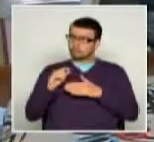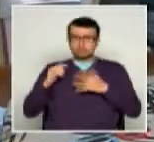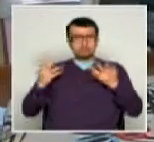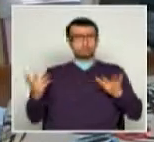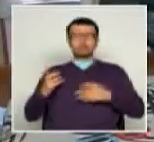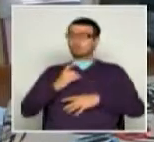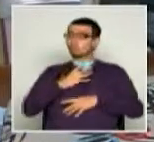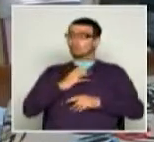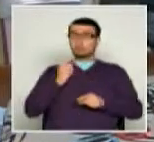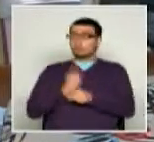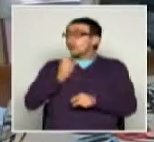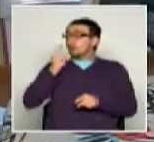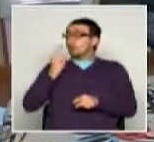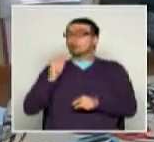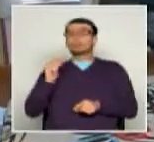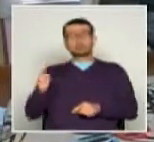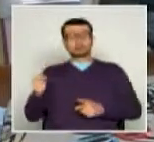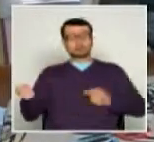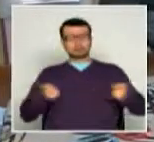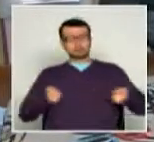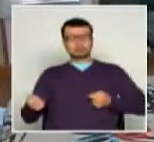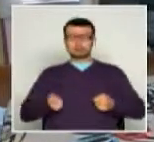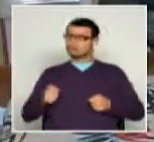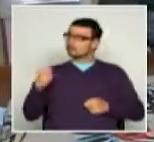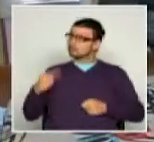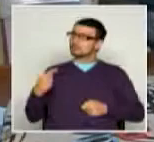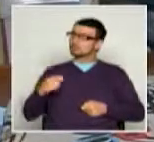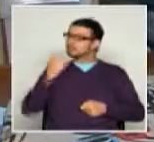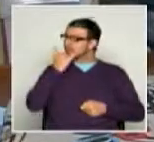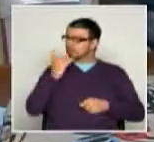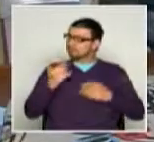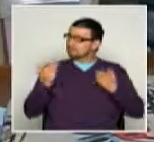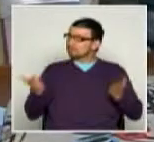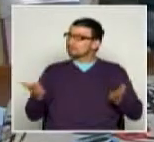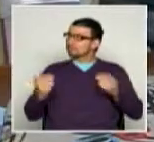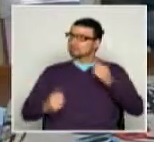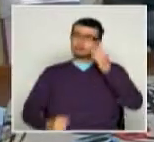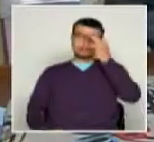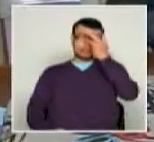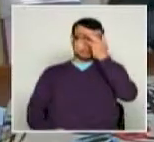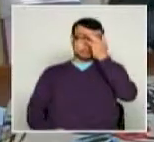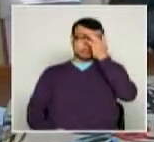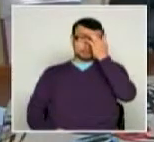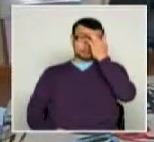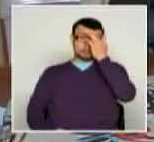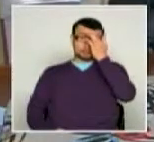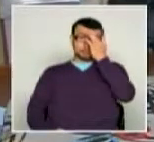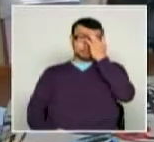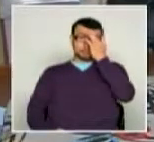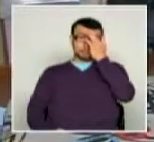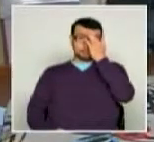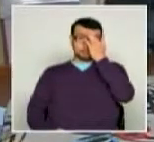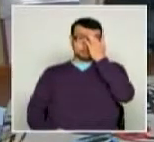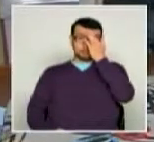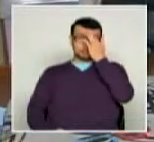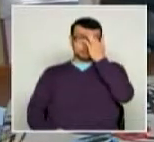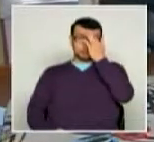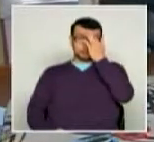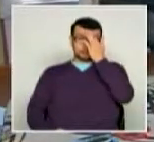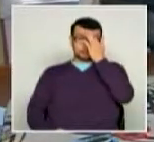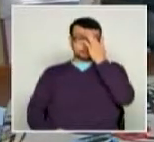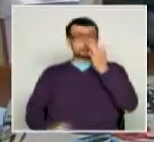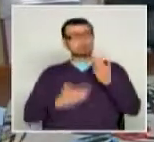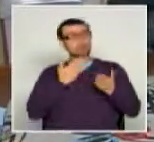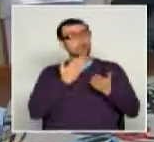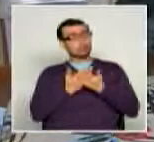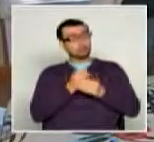dolor súbito a través de la manipulación, en estos casos, del sistema osteomuscular. Bueno, buenos días, doctor